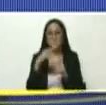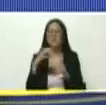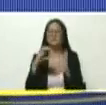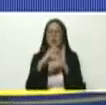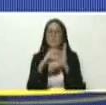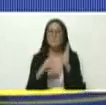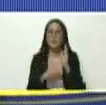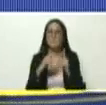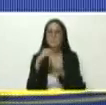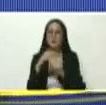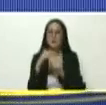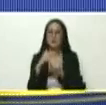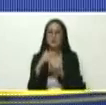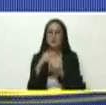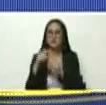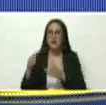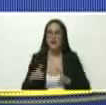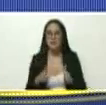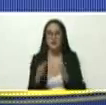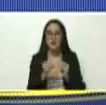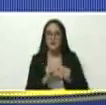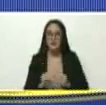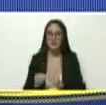encontrar el camino de la recuperación